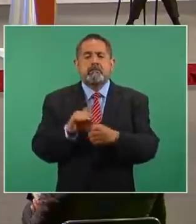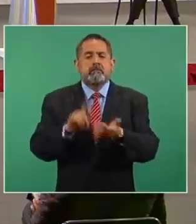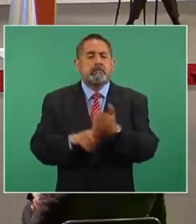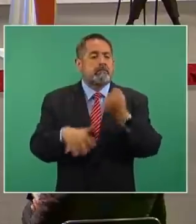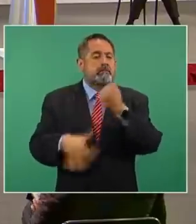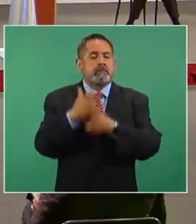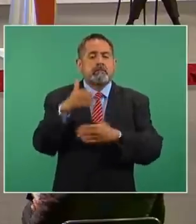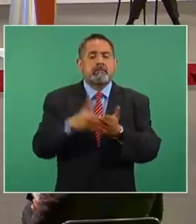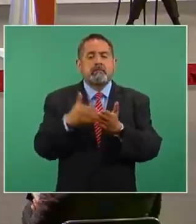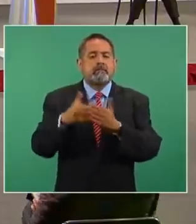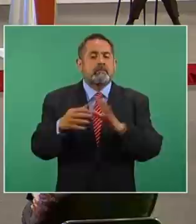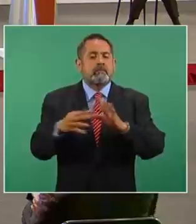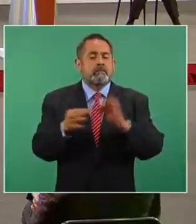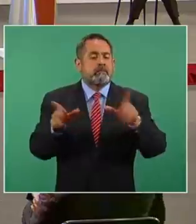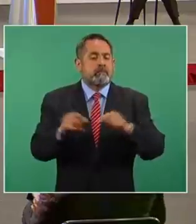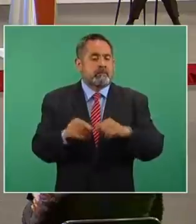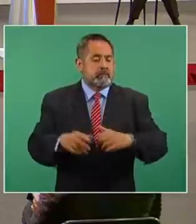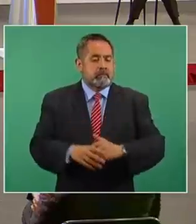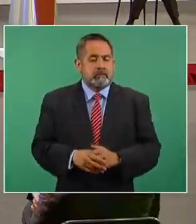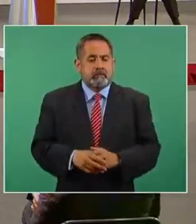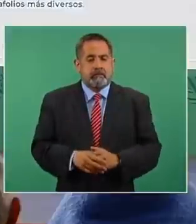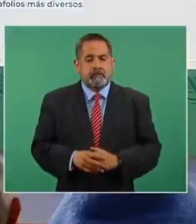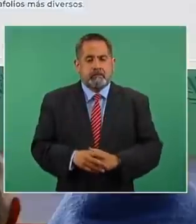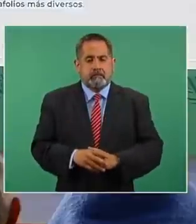15 millones de dosis, como lo acabo de referir.